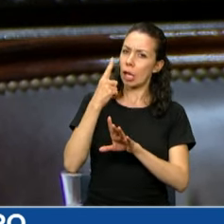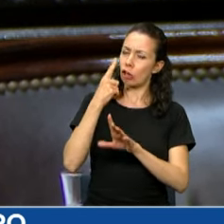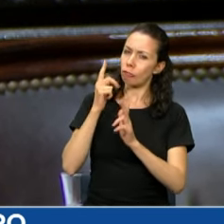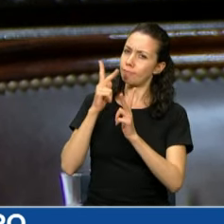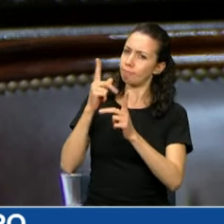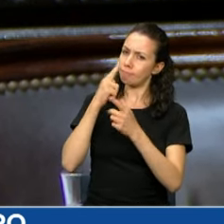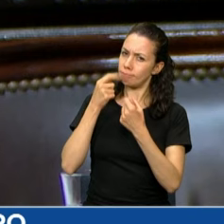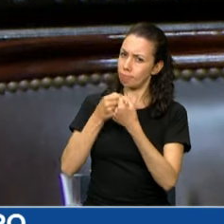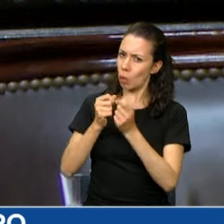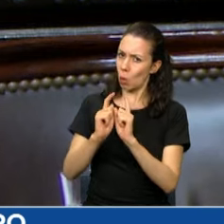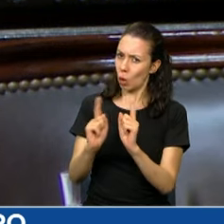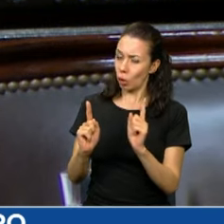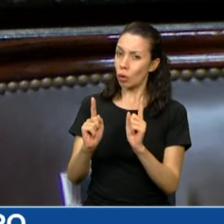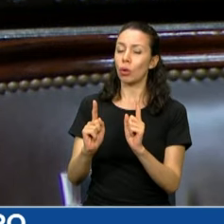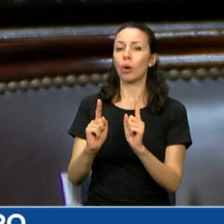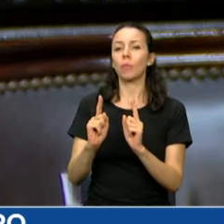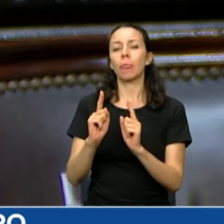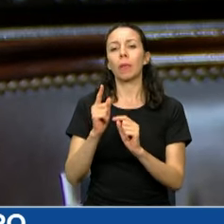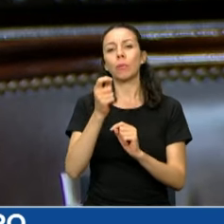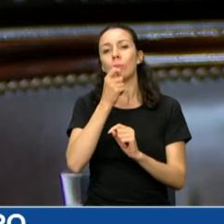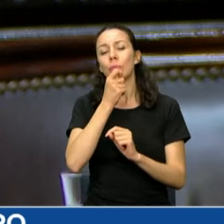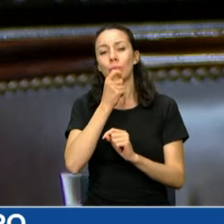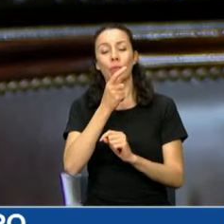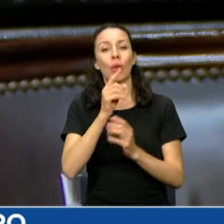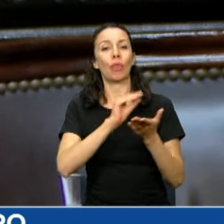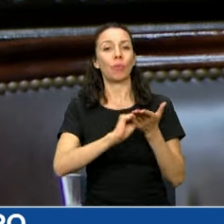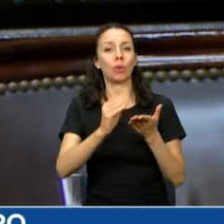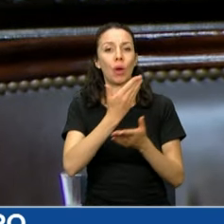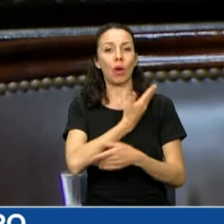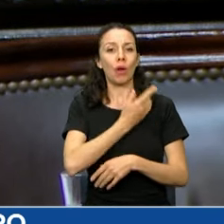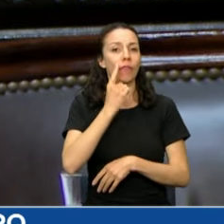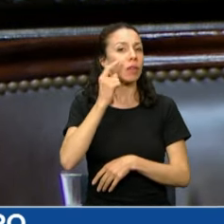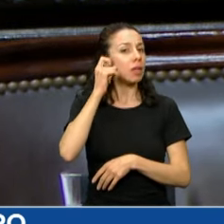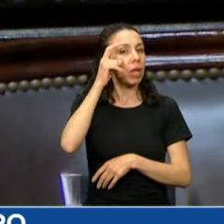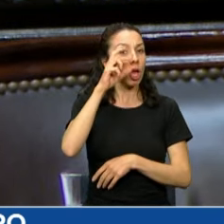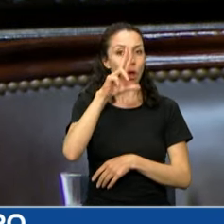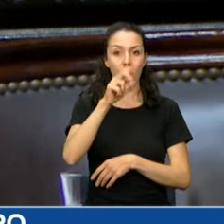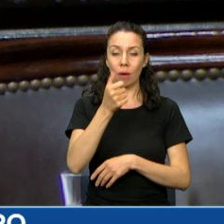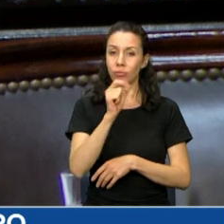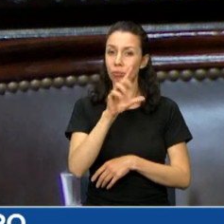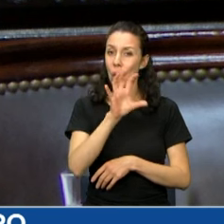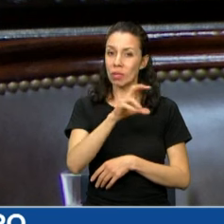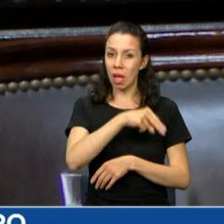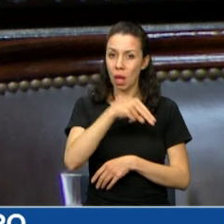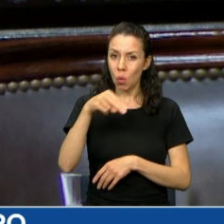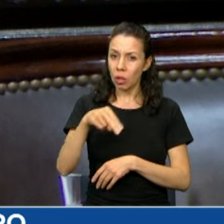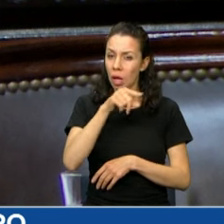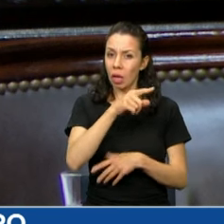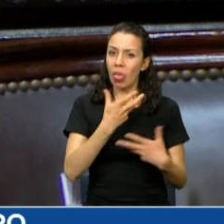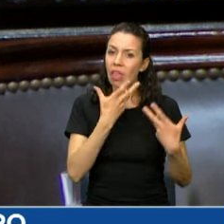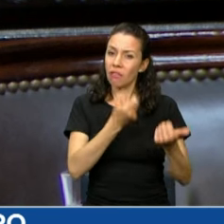algunos conceptos vertidos por el diputado Figueroa de la provincia de neuquén defendiendo el actual